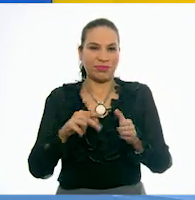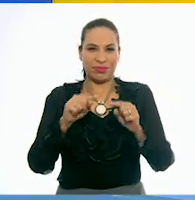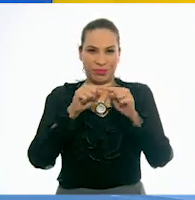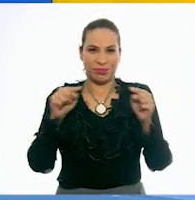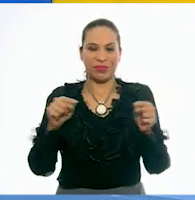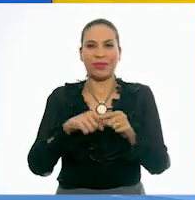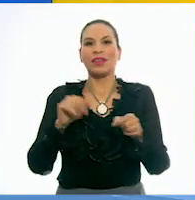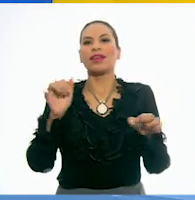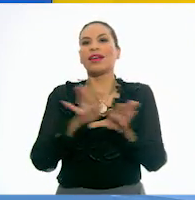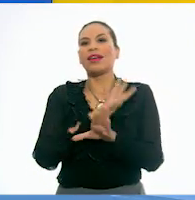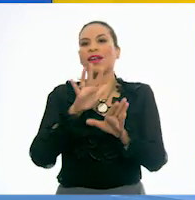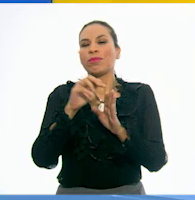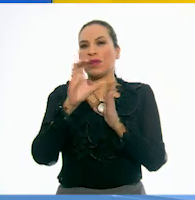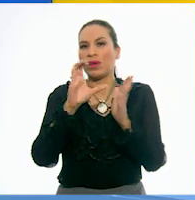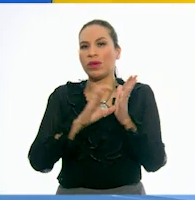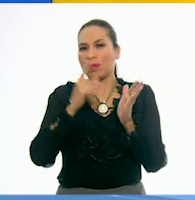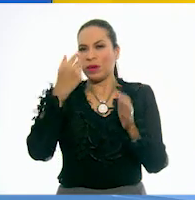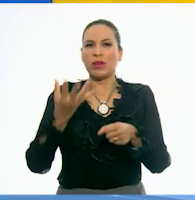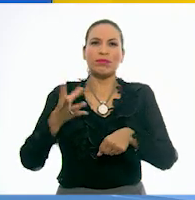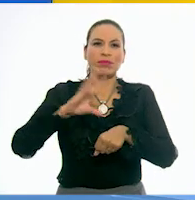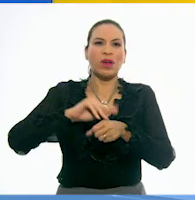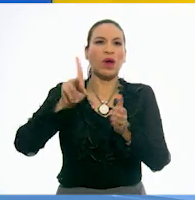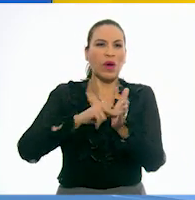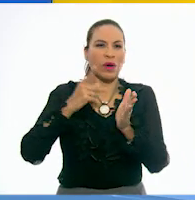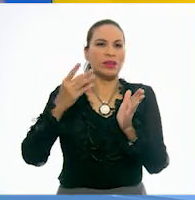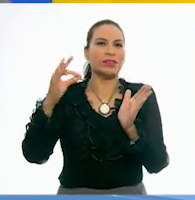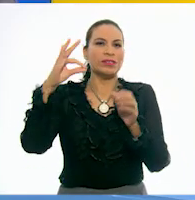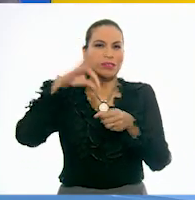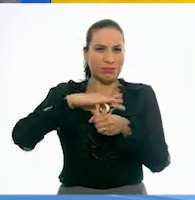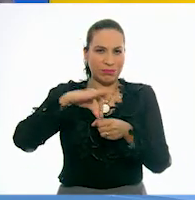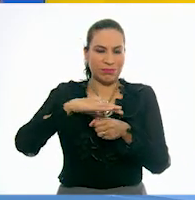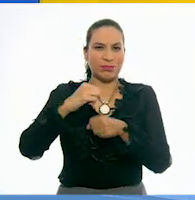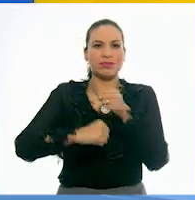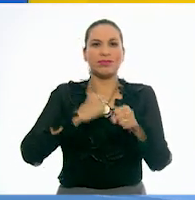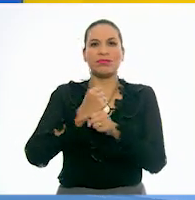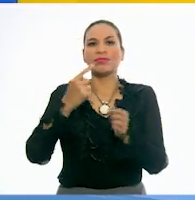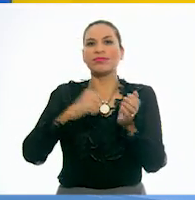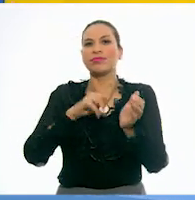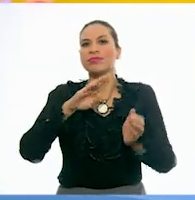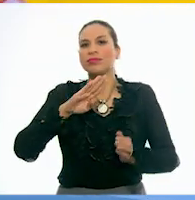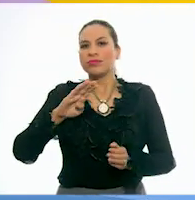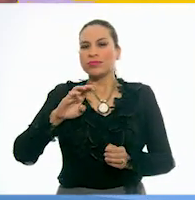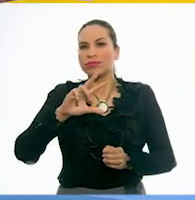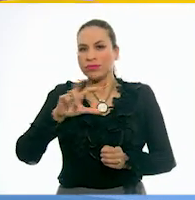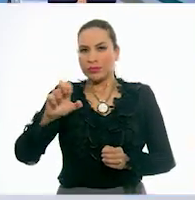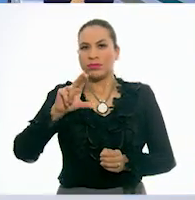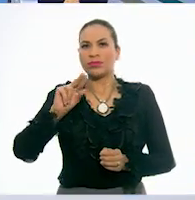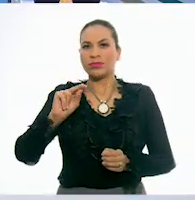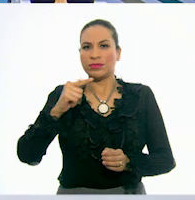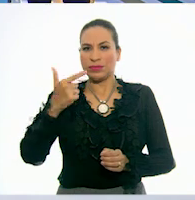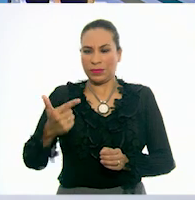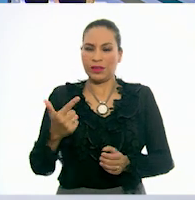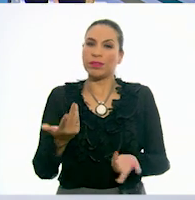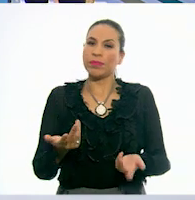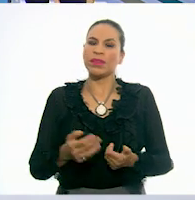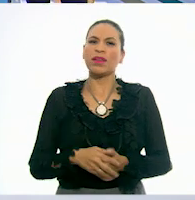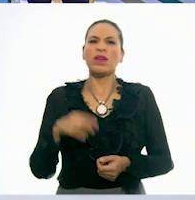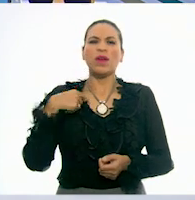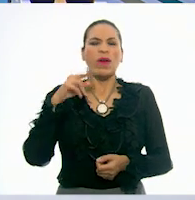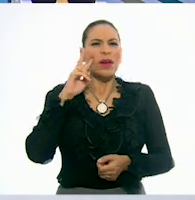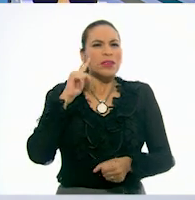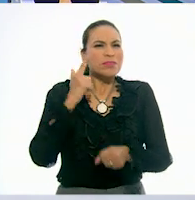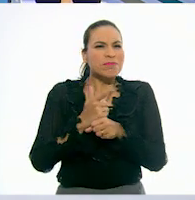Reforma constitucional para permitir la reelección. Esto fue en el año de 1887. Maestra, me acabo de